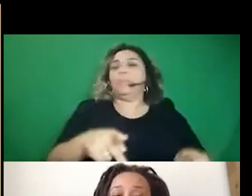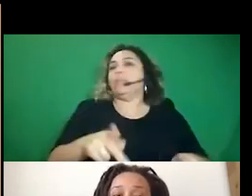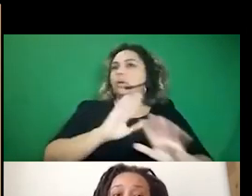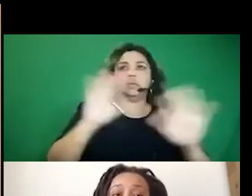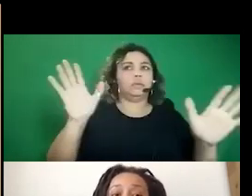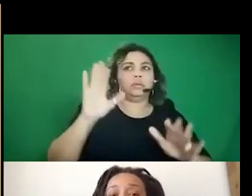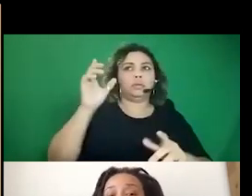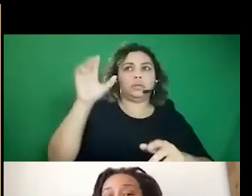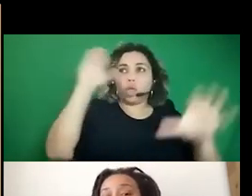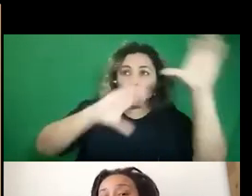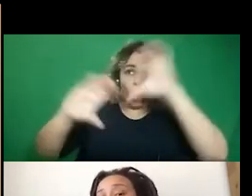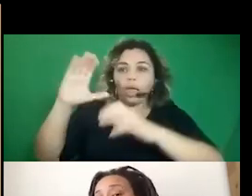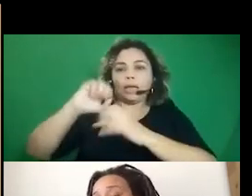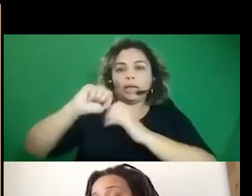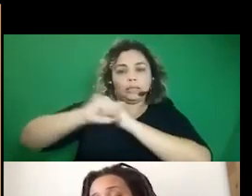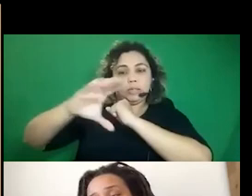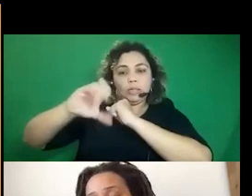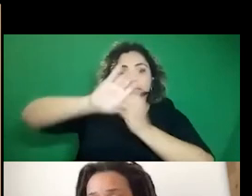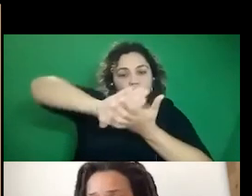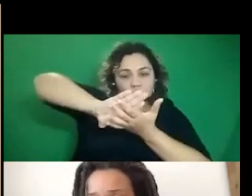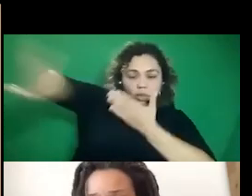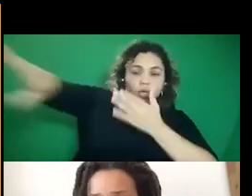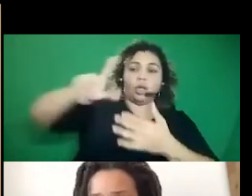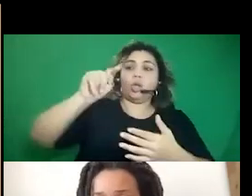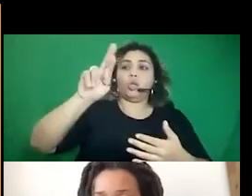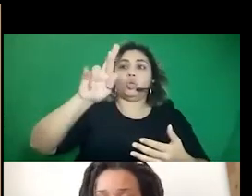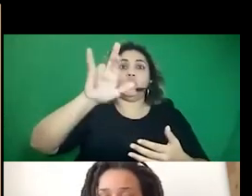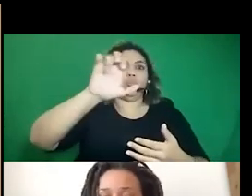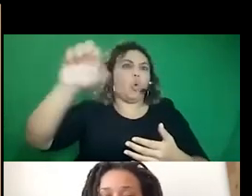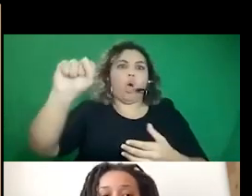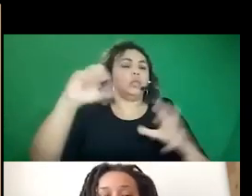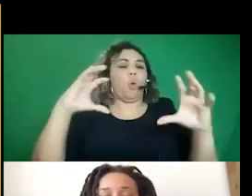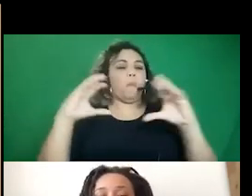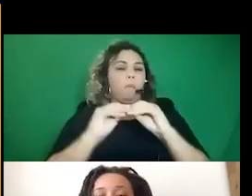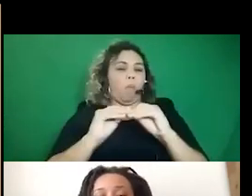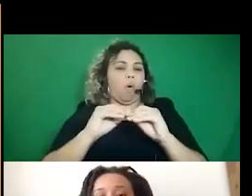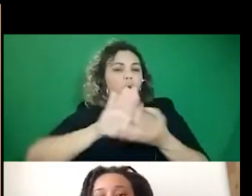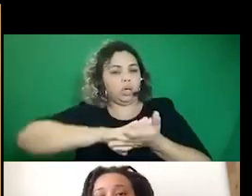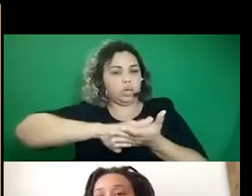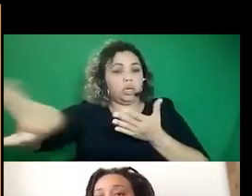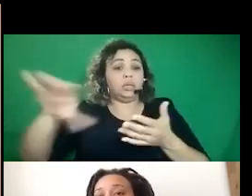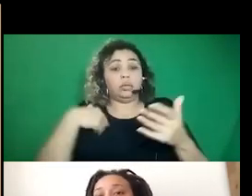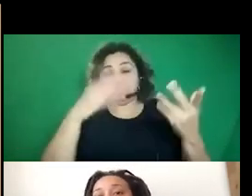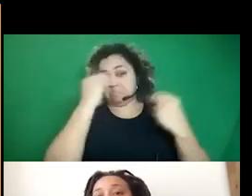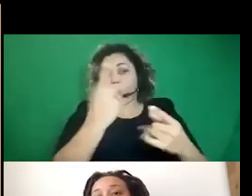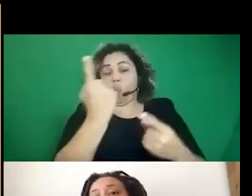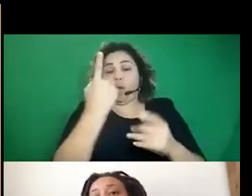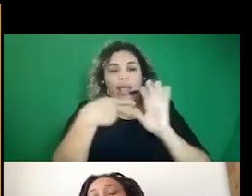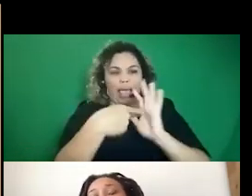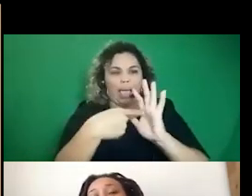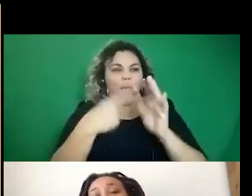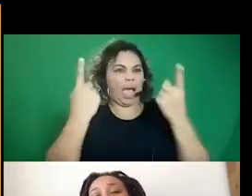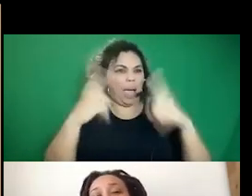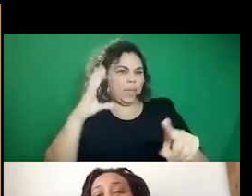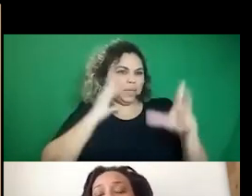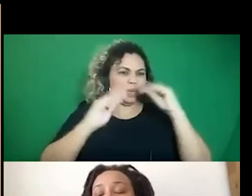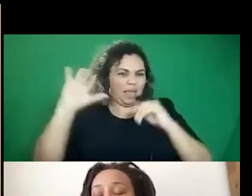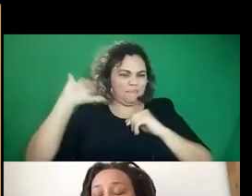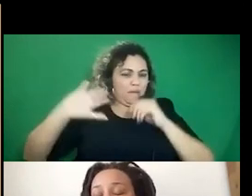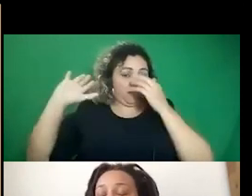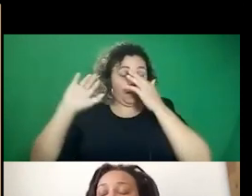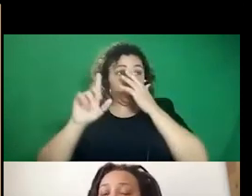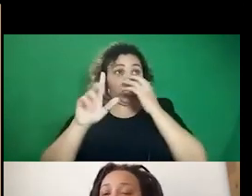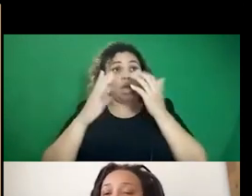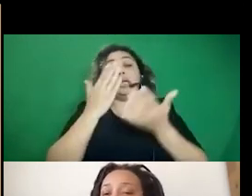siendo puestos como blancos y estaban viviendo entonces me gustaba incluir esto